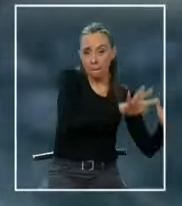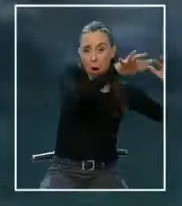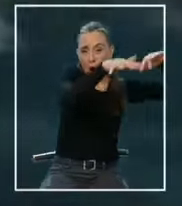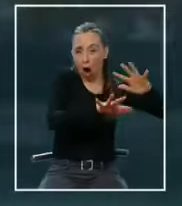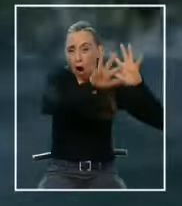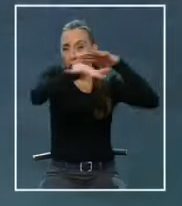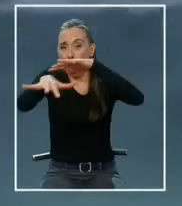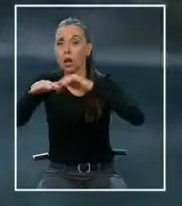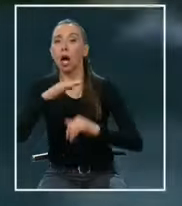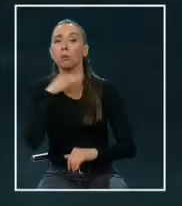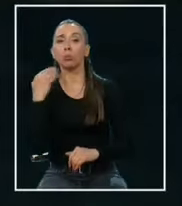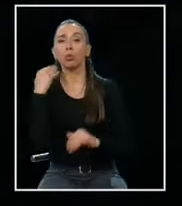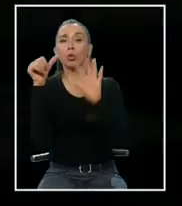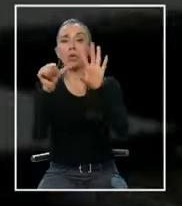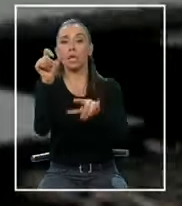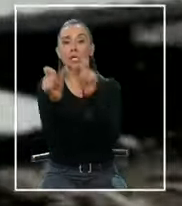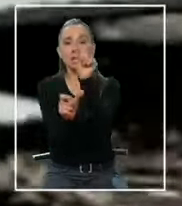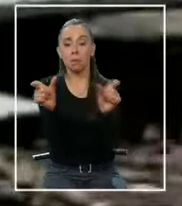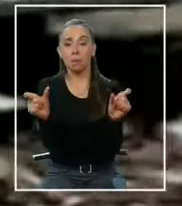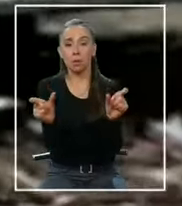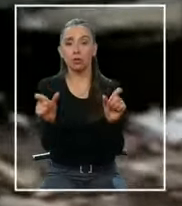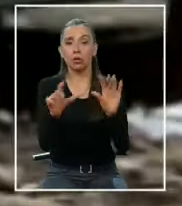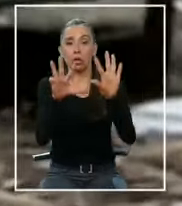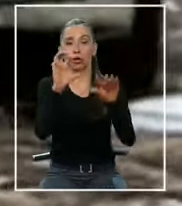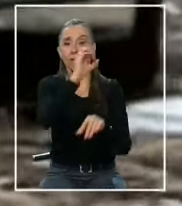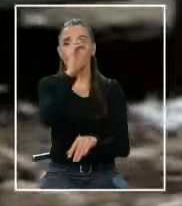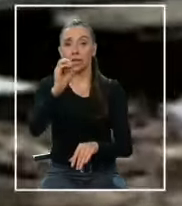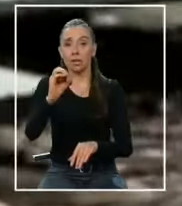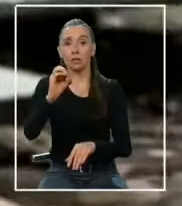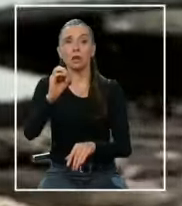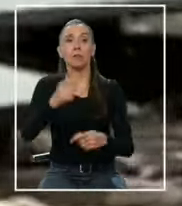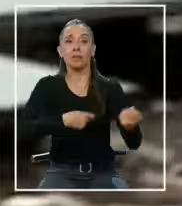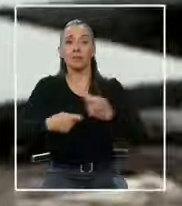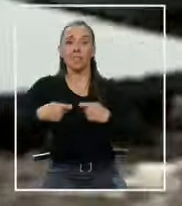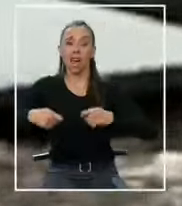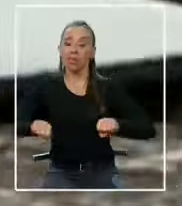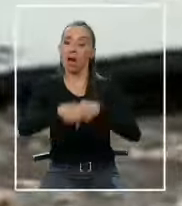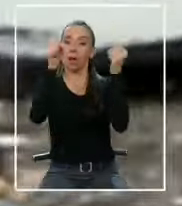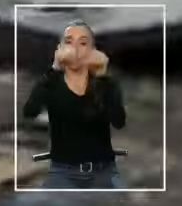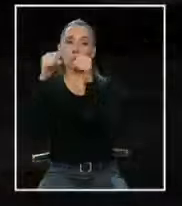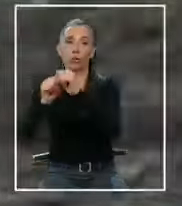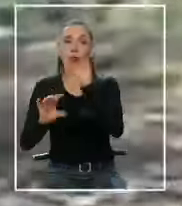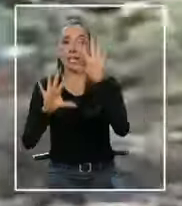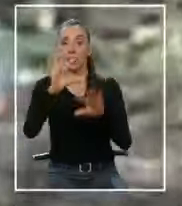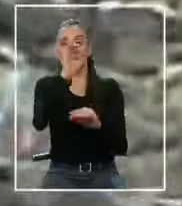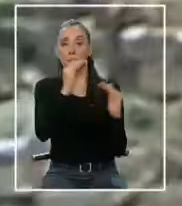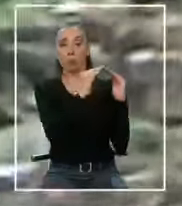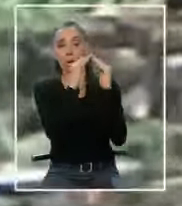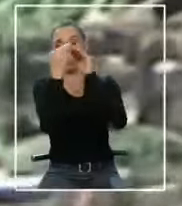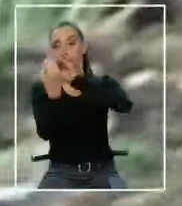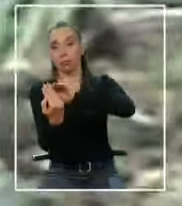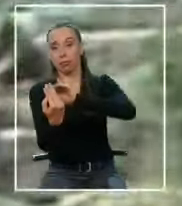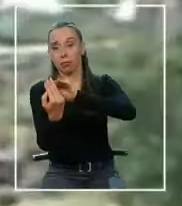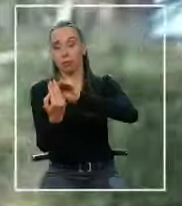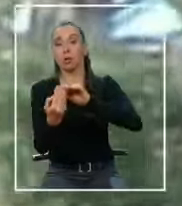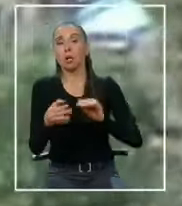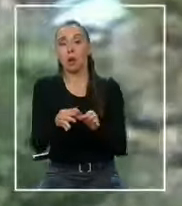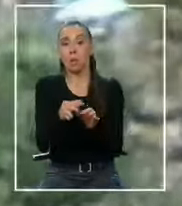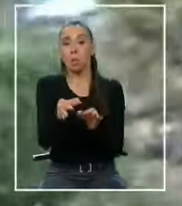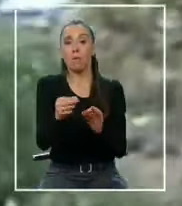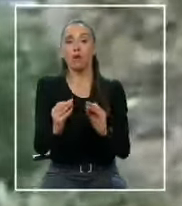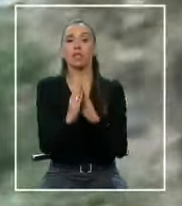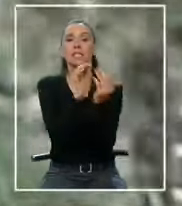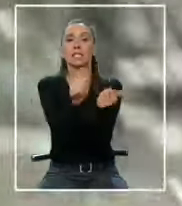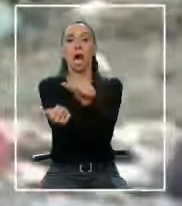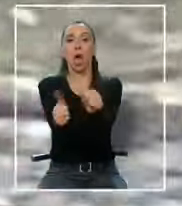provocaron la muerte de 16 personas y destruyó el 90% del comercio y un 15% de las viviendas del poblado San Juan